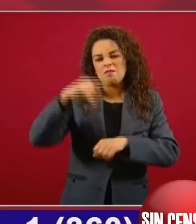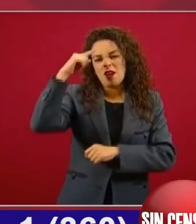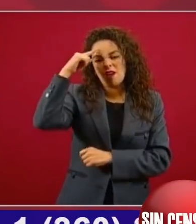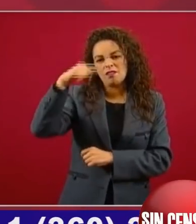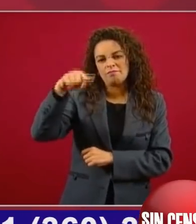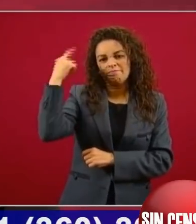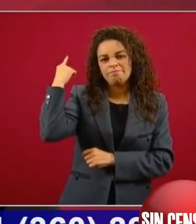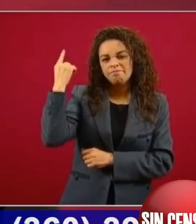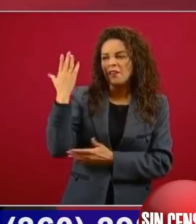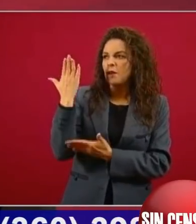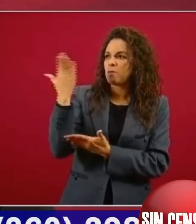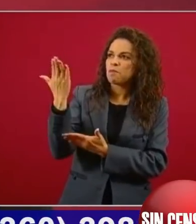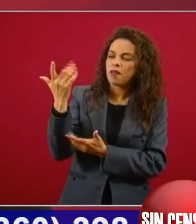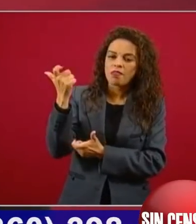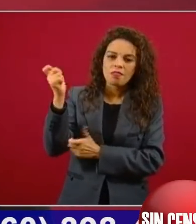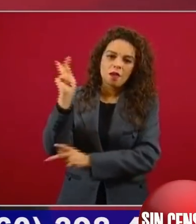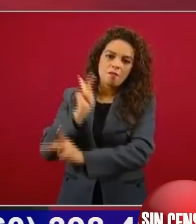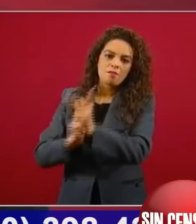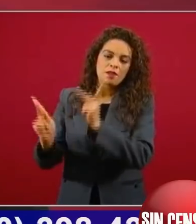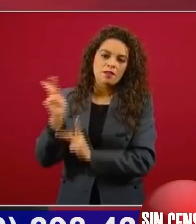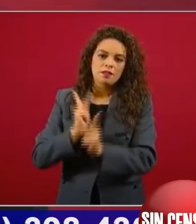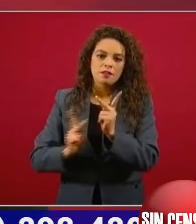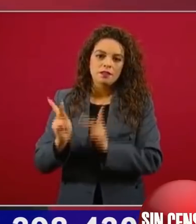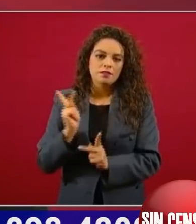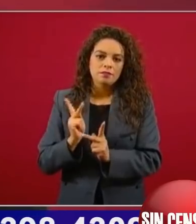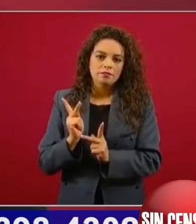de endeudarse